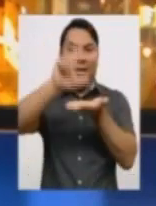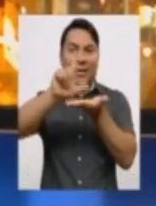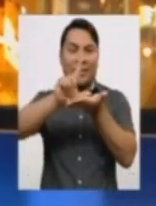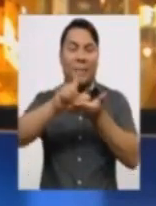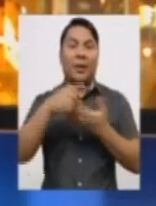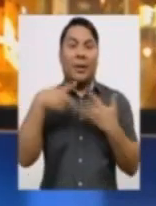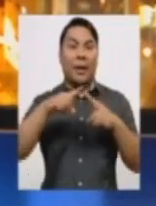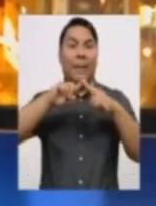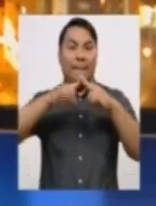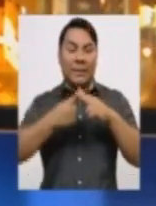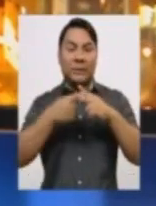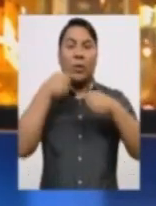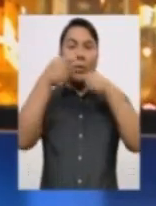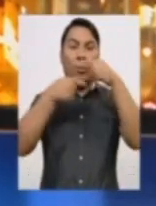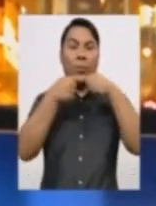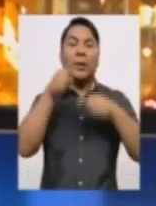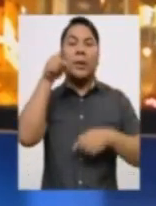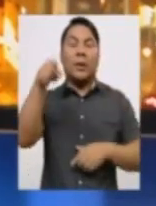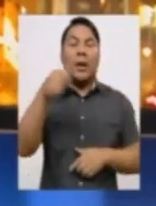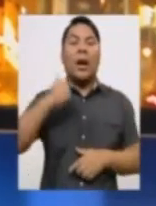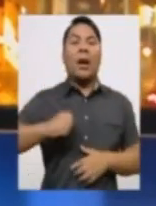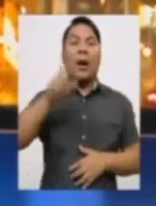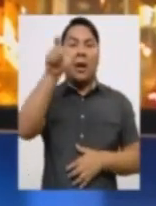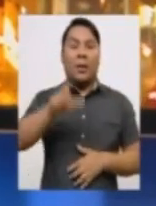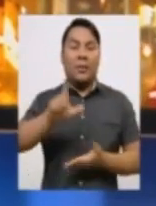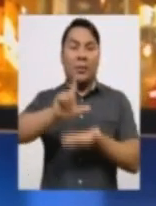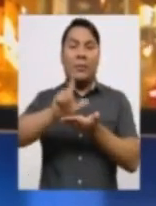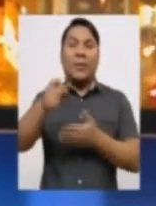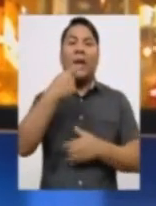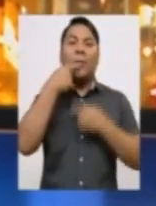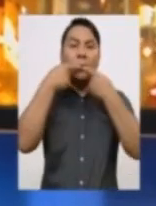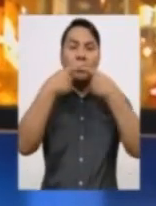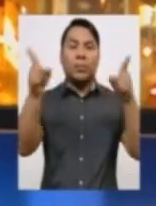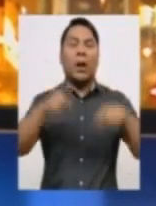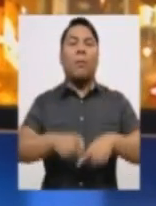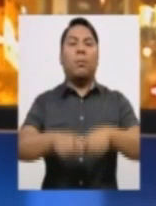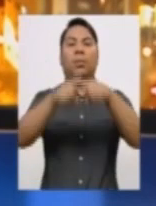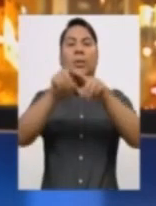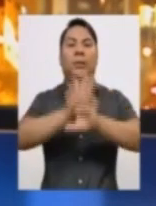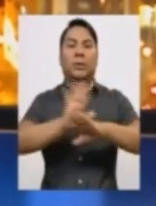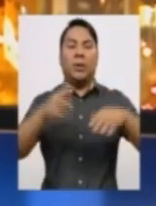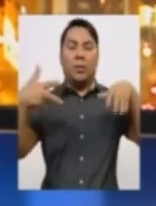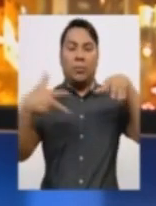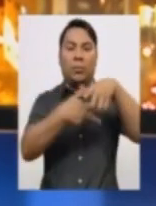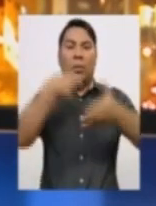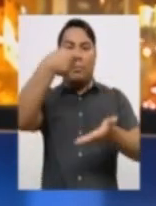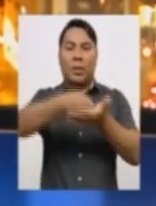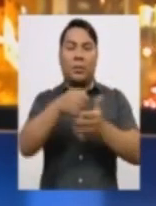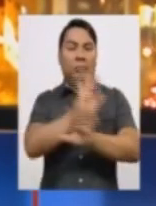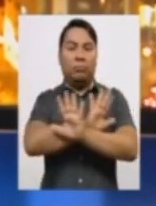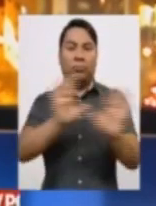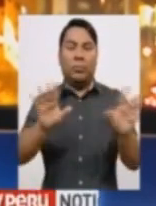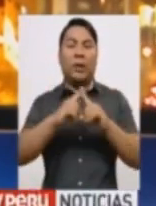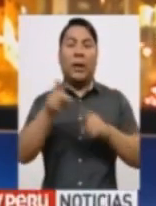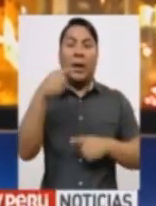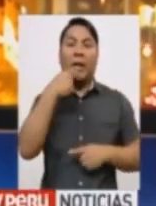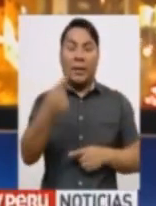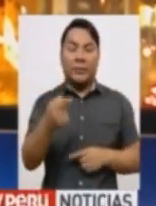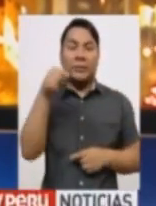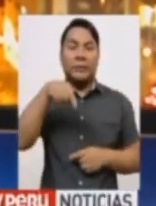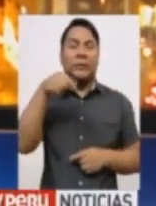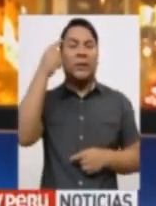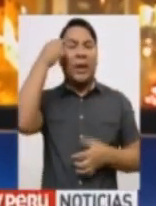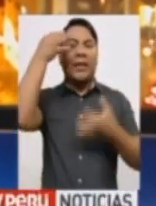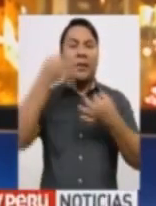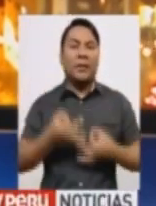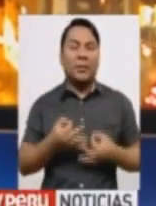Vamos a empezar con el alcalde de la ciudad que anunció la suspensión del cobro del peaje en Puente Piedra. Luis Castañeda Locio negó que esta